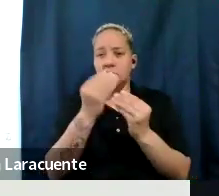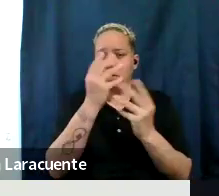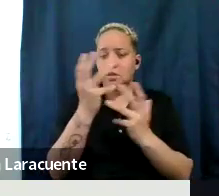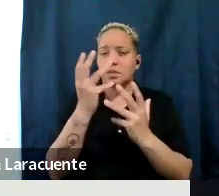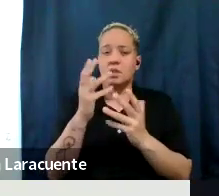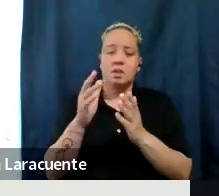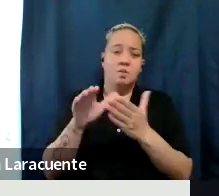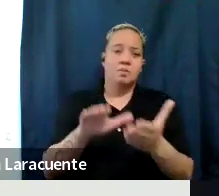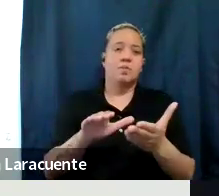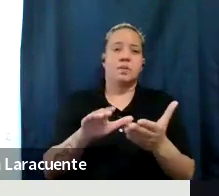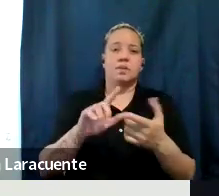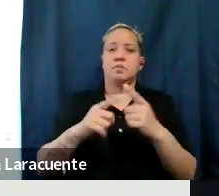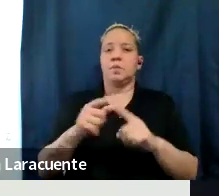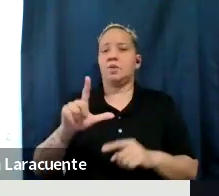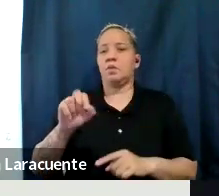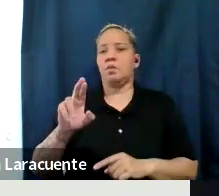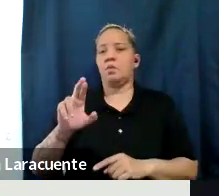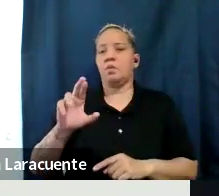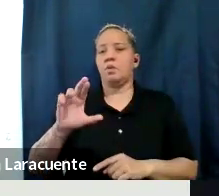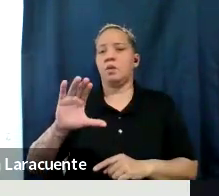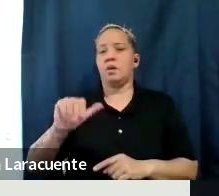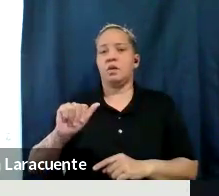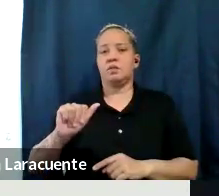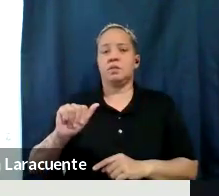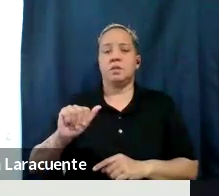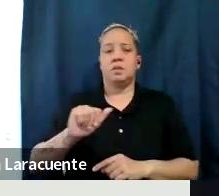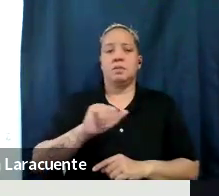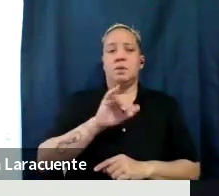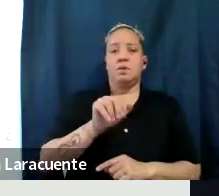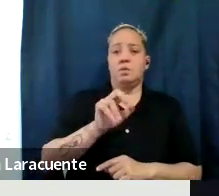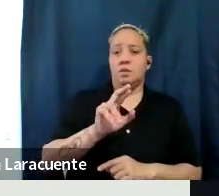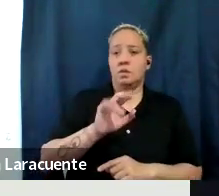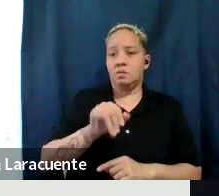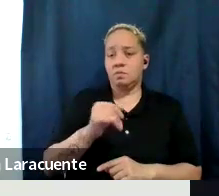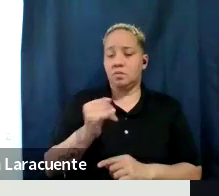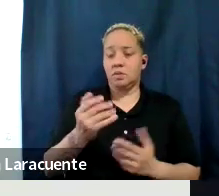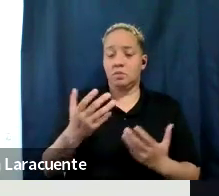querido amigo Lorca le toma a Juan Ramón Jiménez